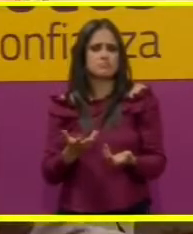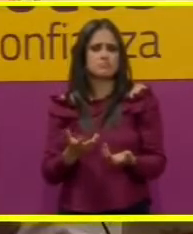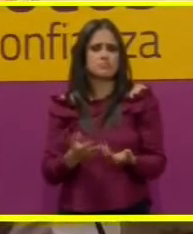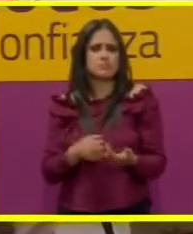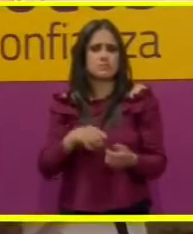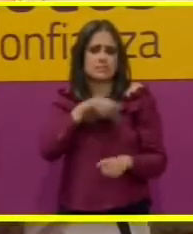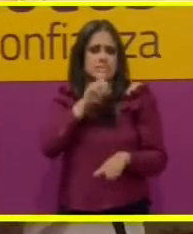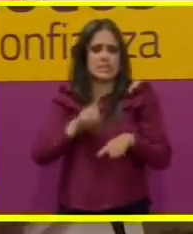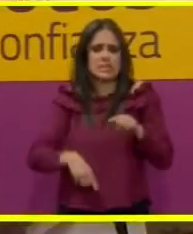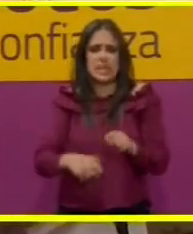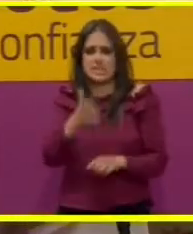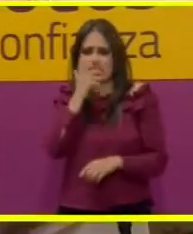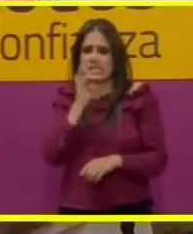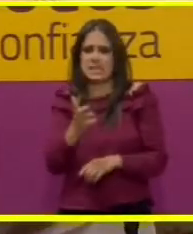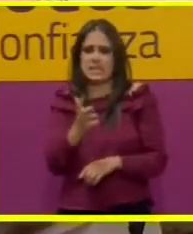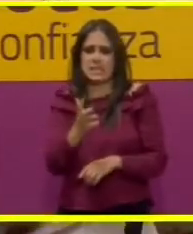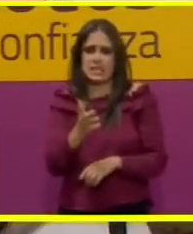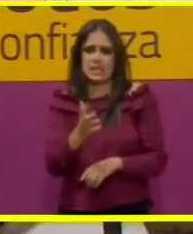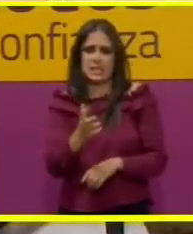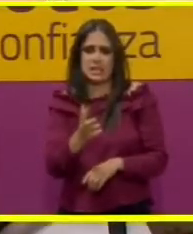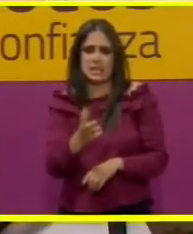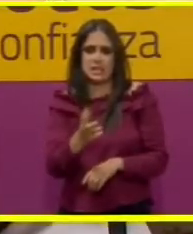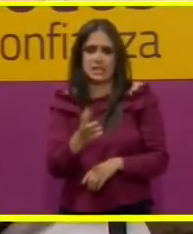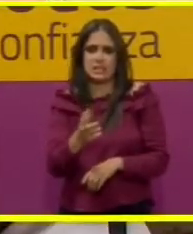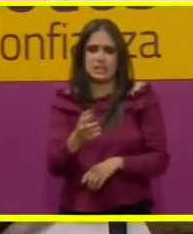quitar seriedad para